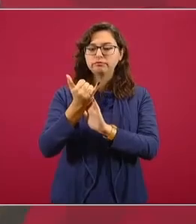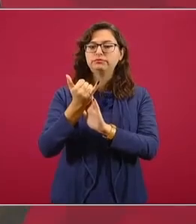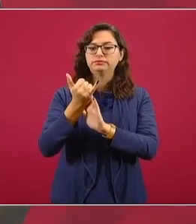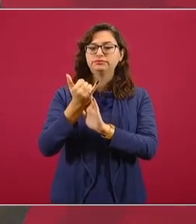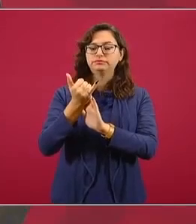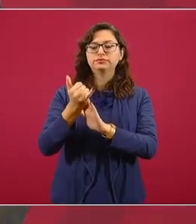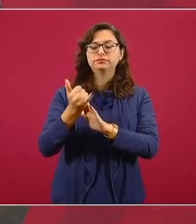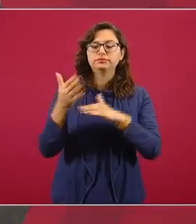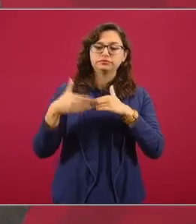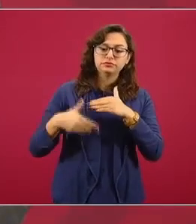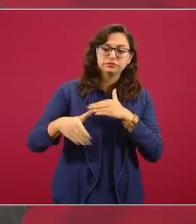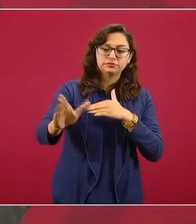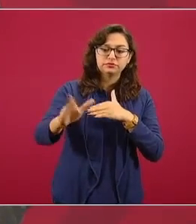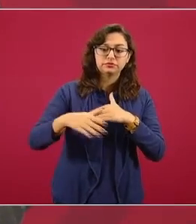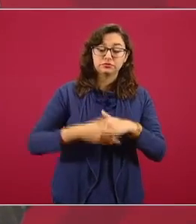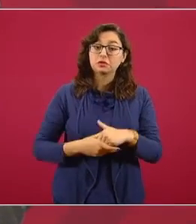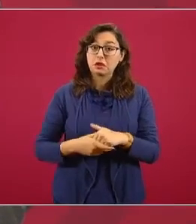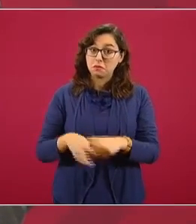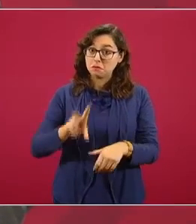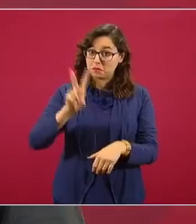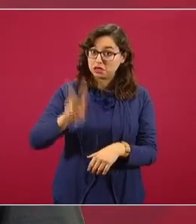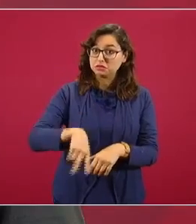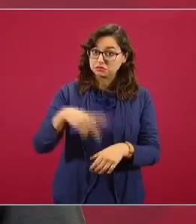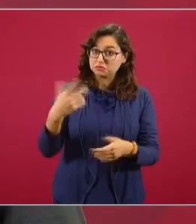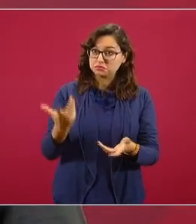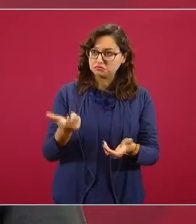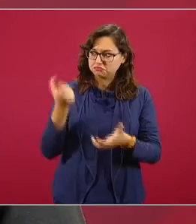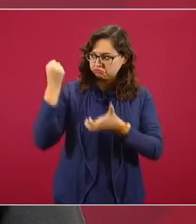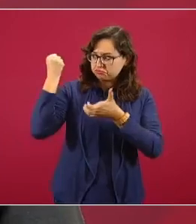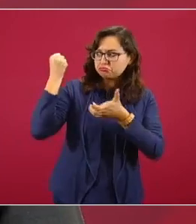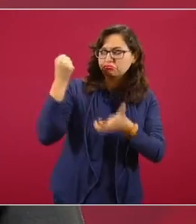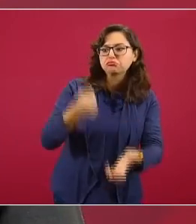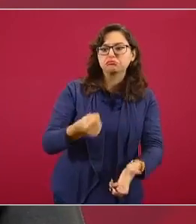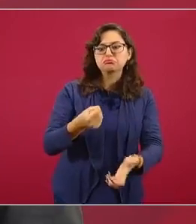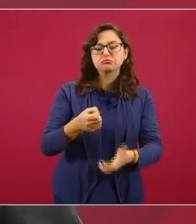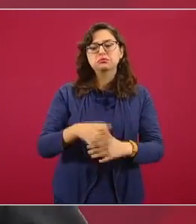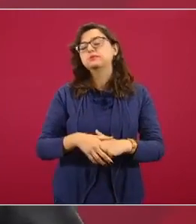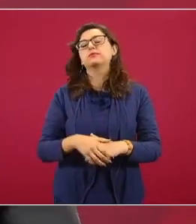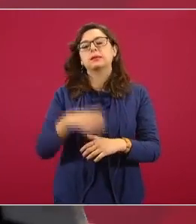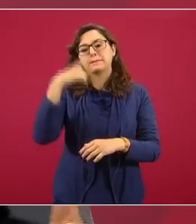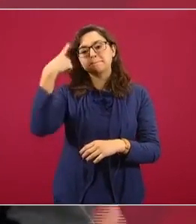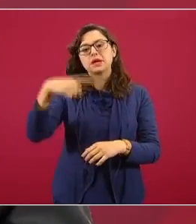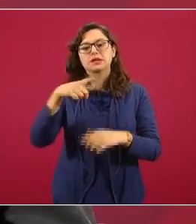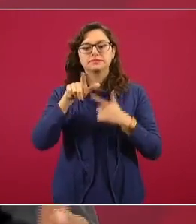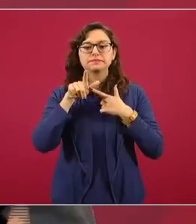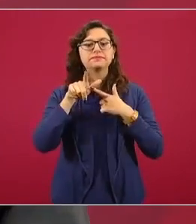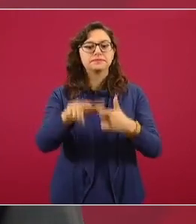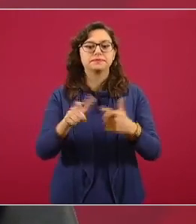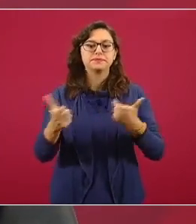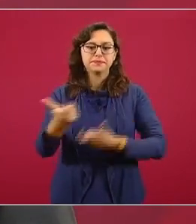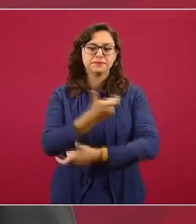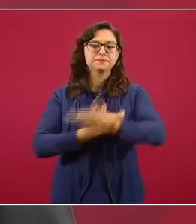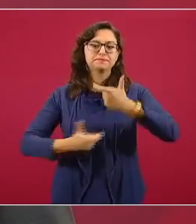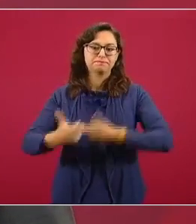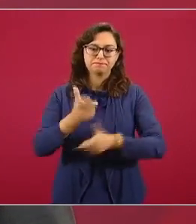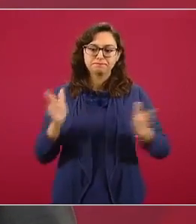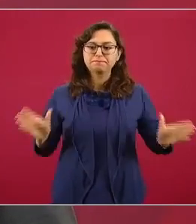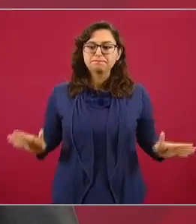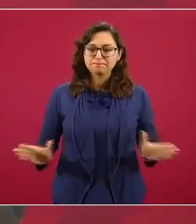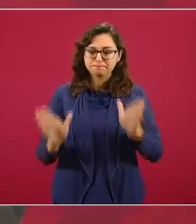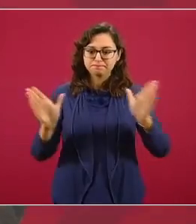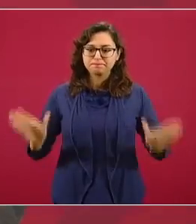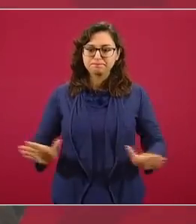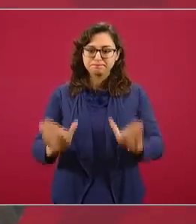con montos importantes de recursos para seguir impulsando la economía del